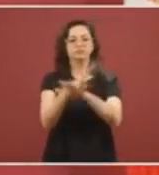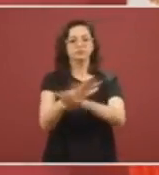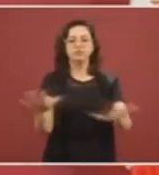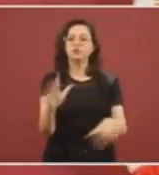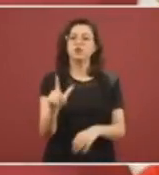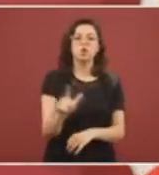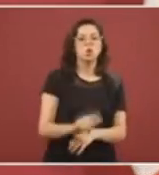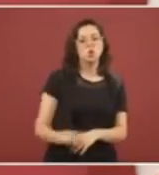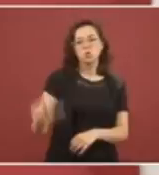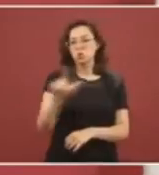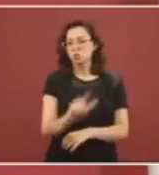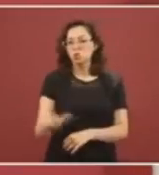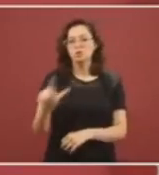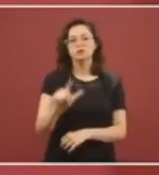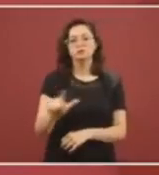Lunes,